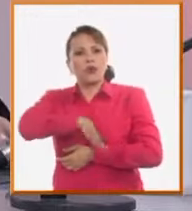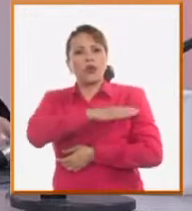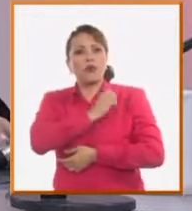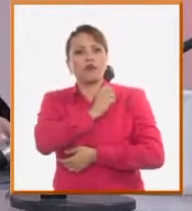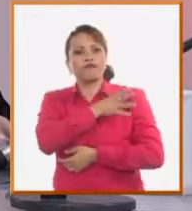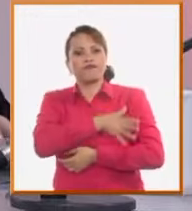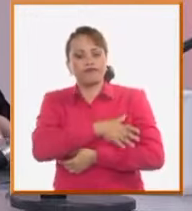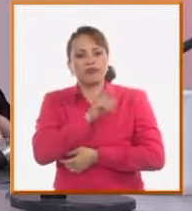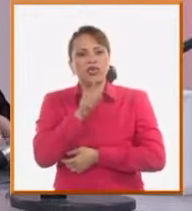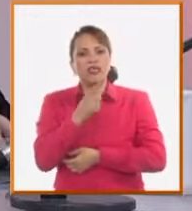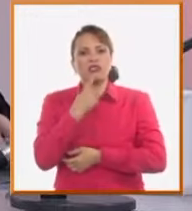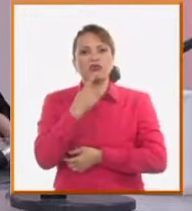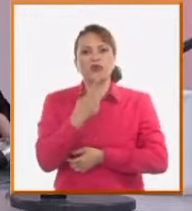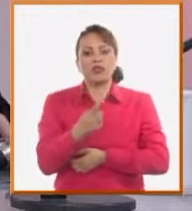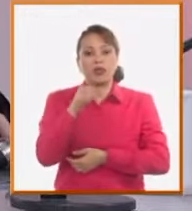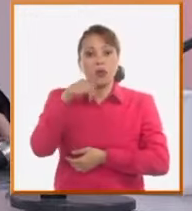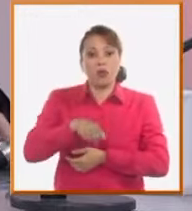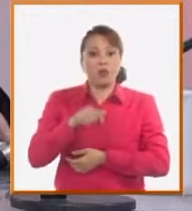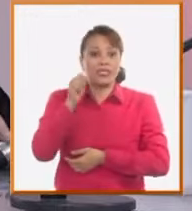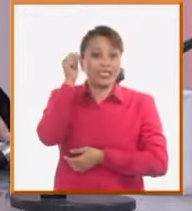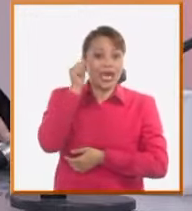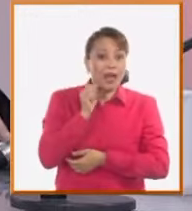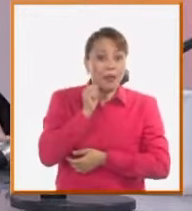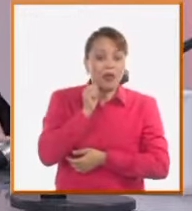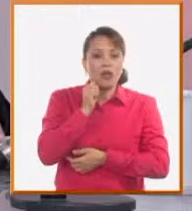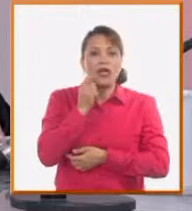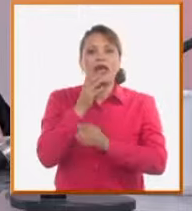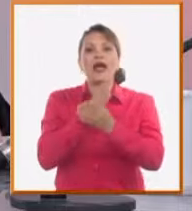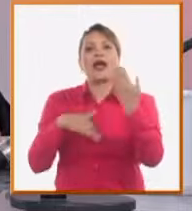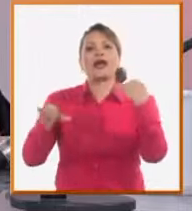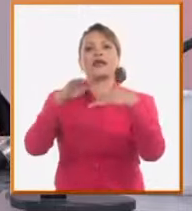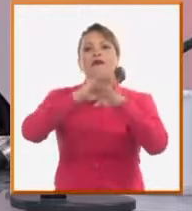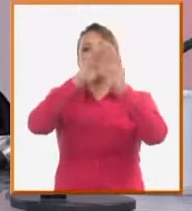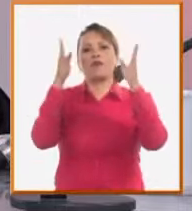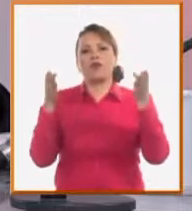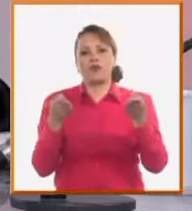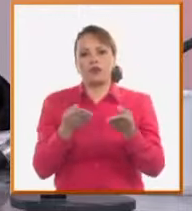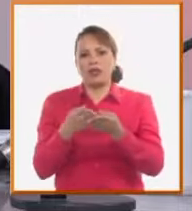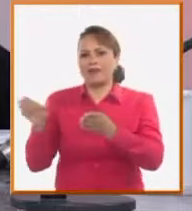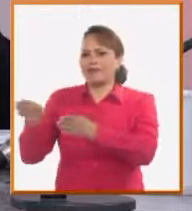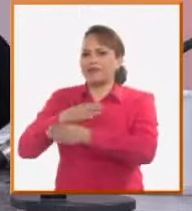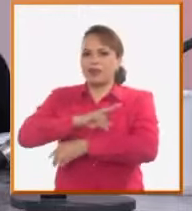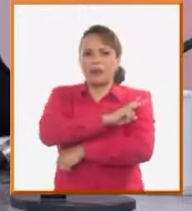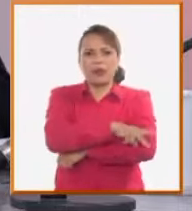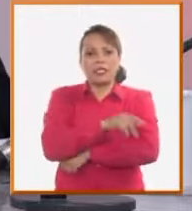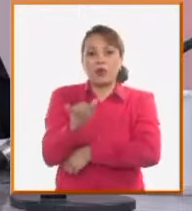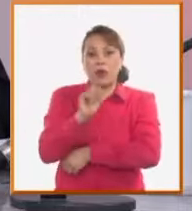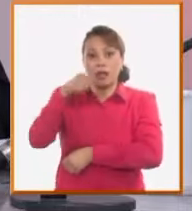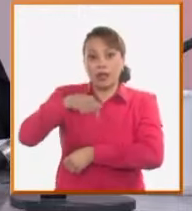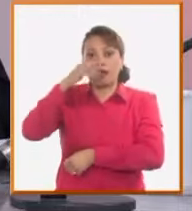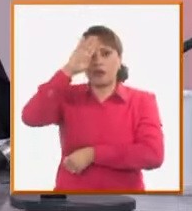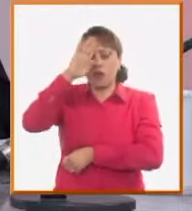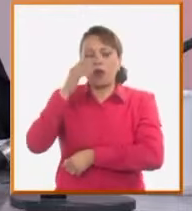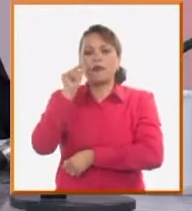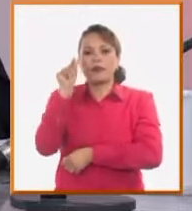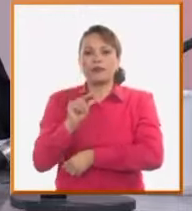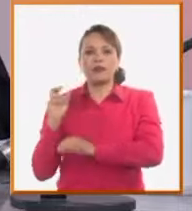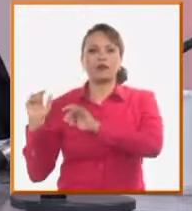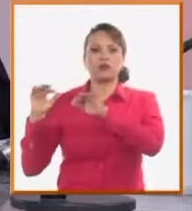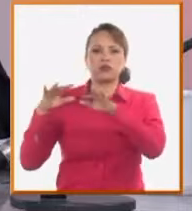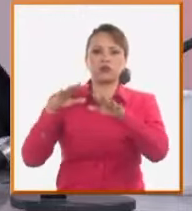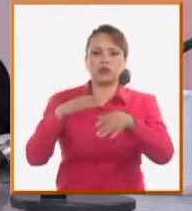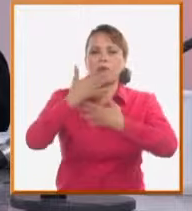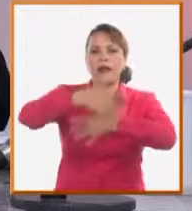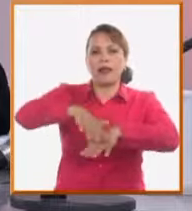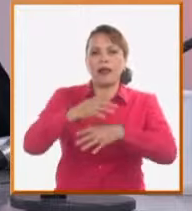será condenado este sábado a nivel mundial. También lo será acá en Cuba, en las capitales provinciales, en la